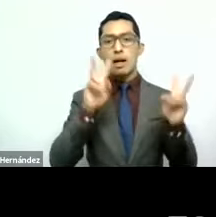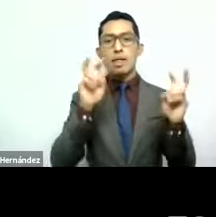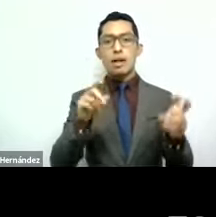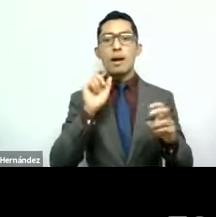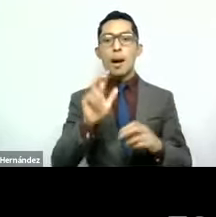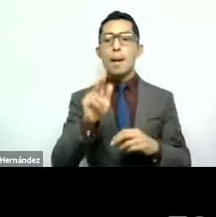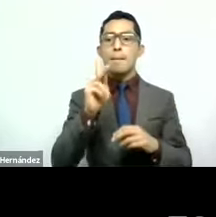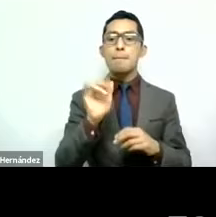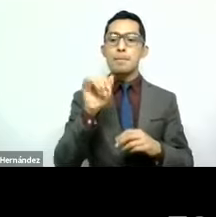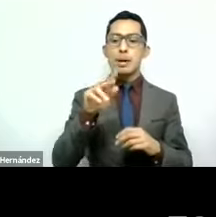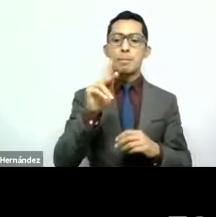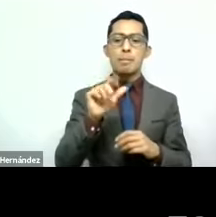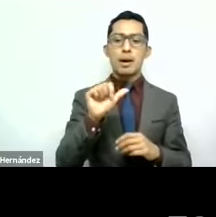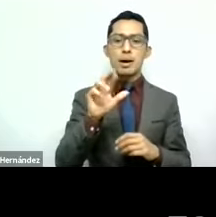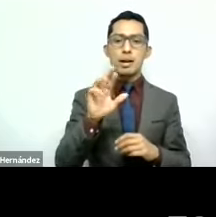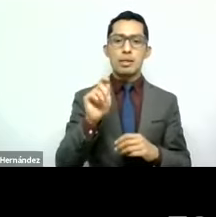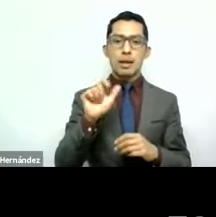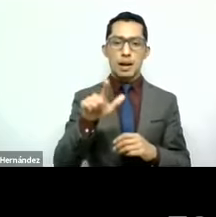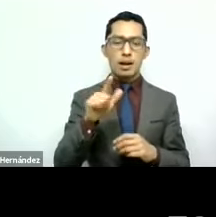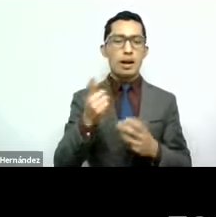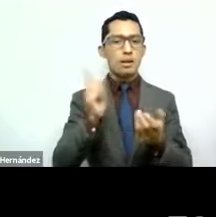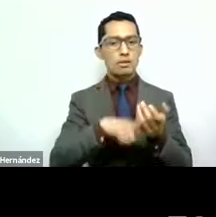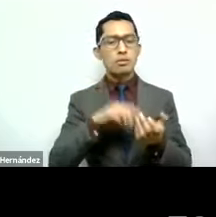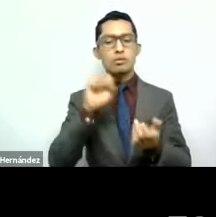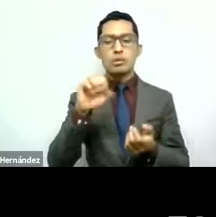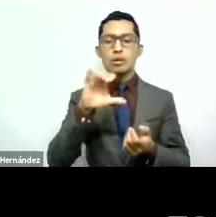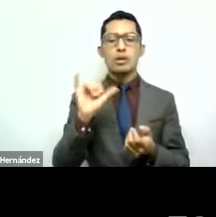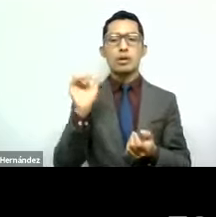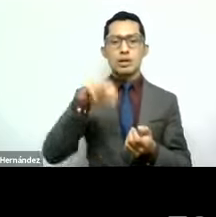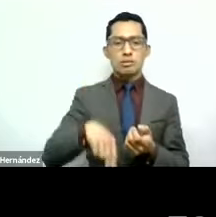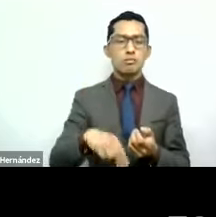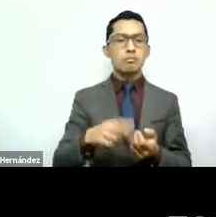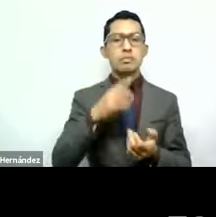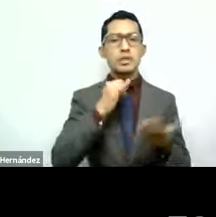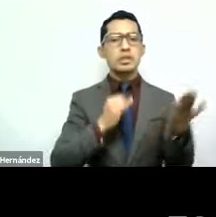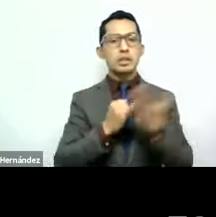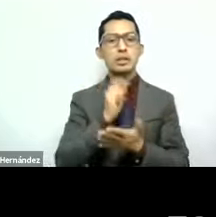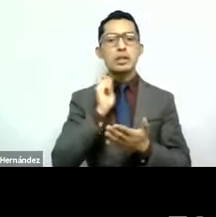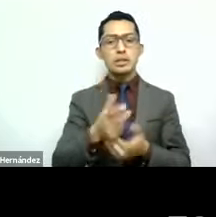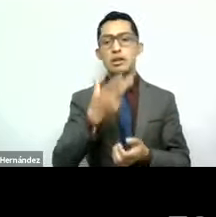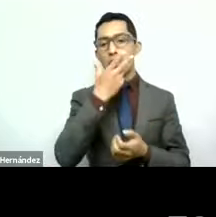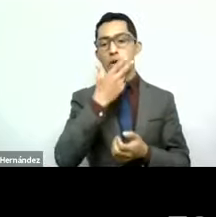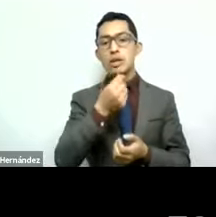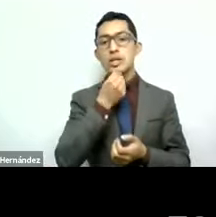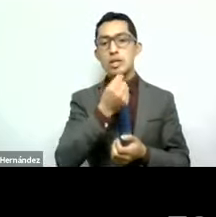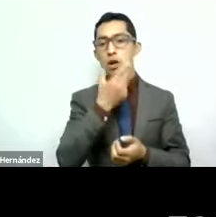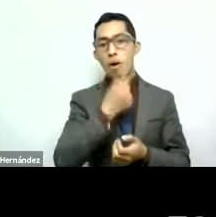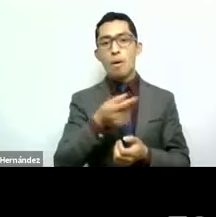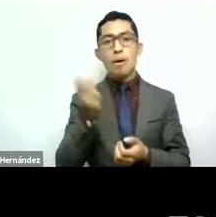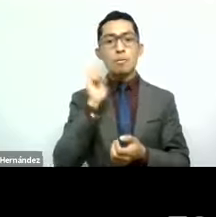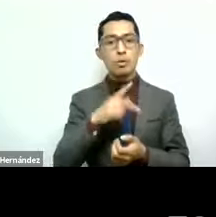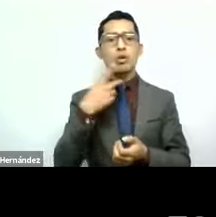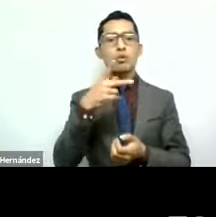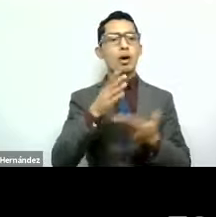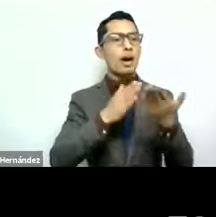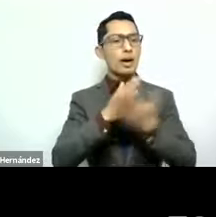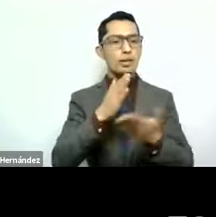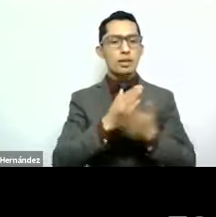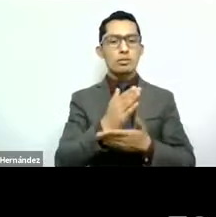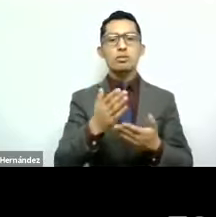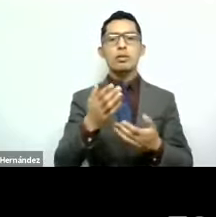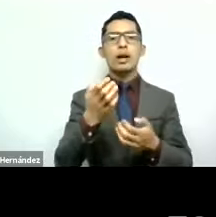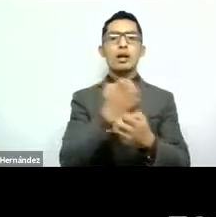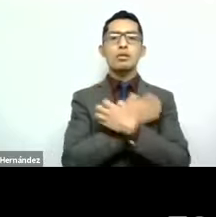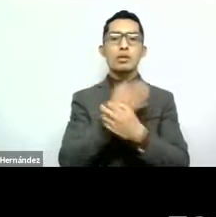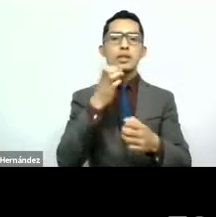PIN parental, donde la Suprema Corte decidió que las y los niños deben tener acceso a una educación sexual